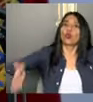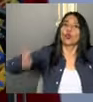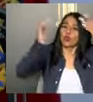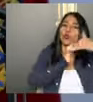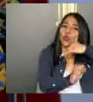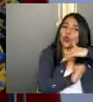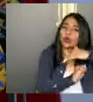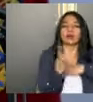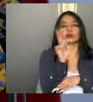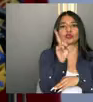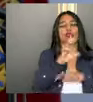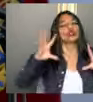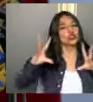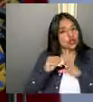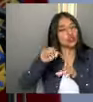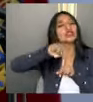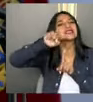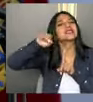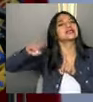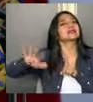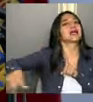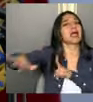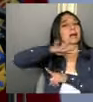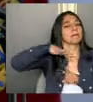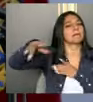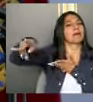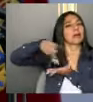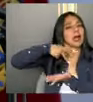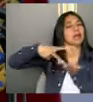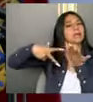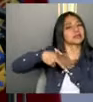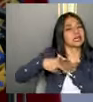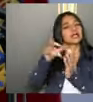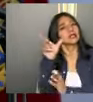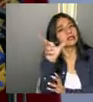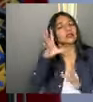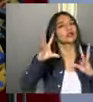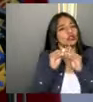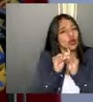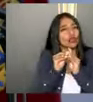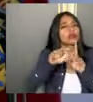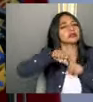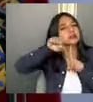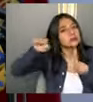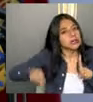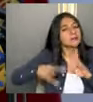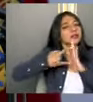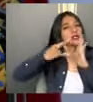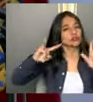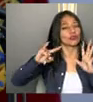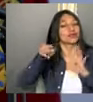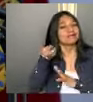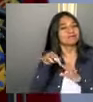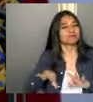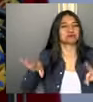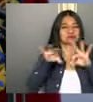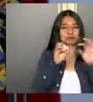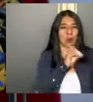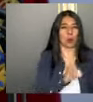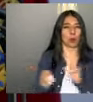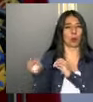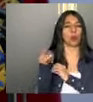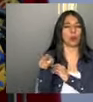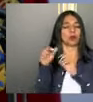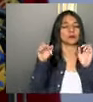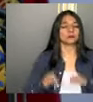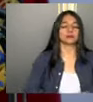trenes, es el sistema integrado de recaudo, yo diría que la inteligencia de los datos que nos van a permitir modernizar el sistema en el